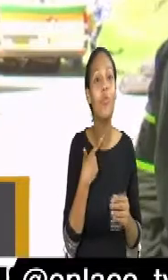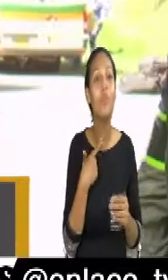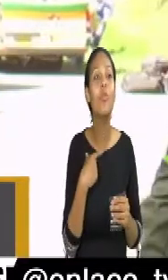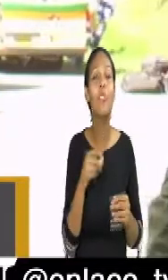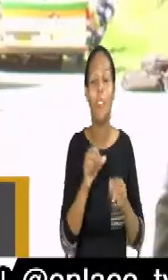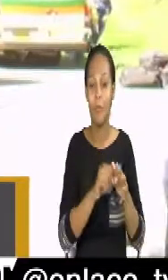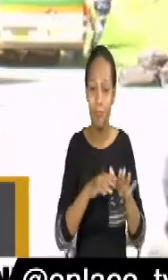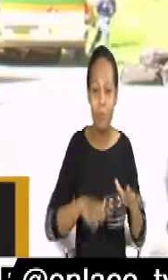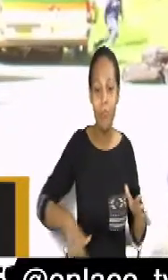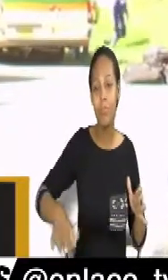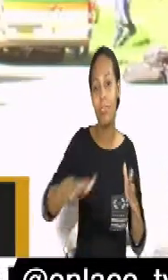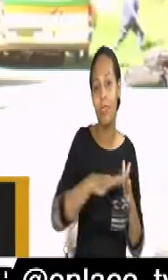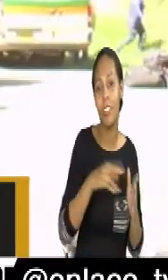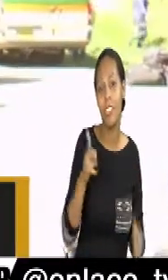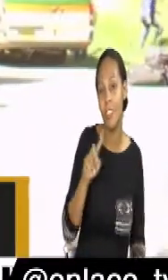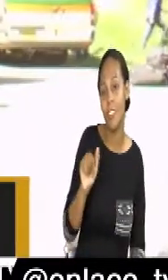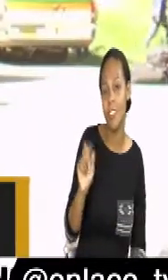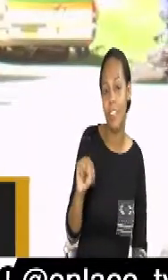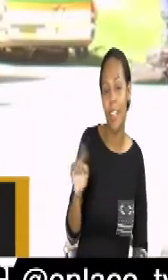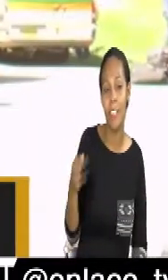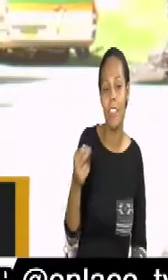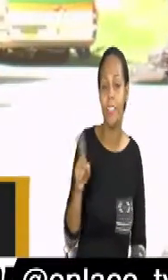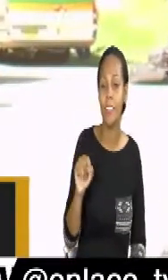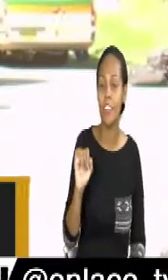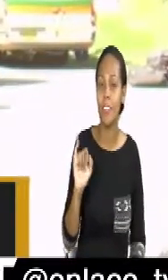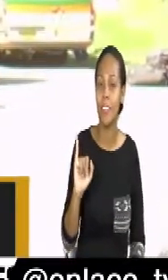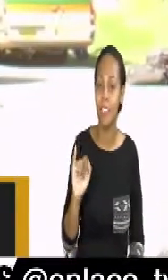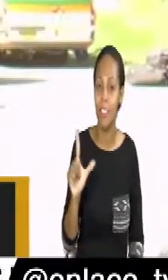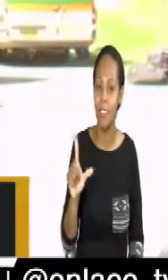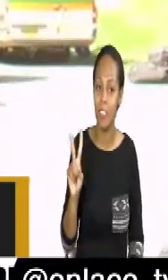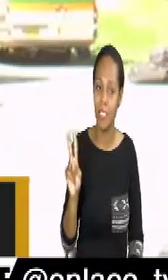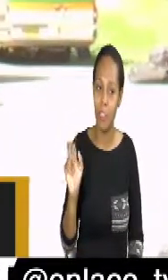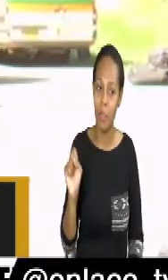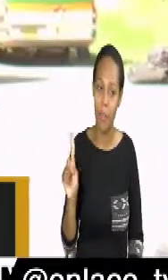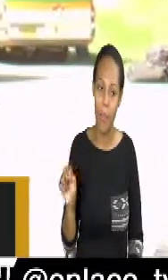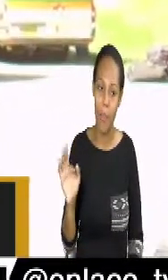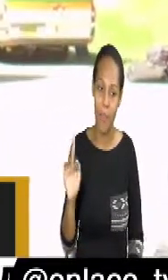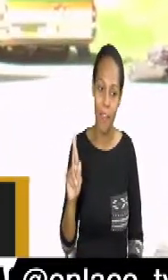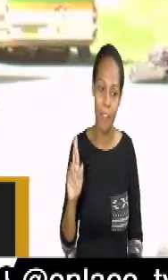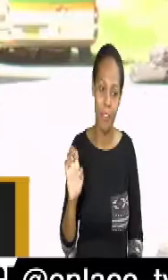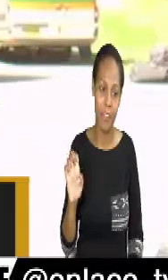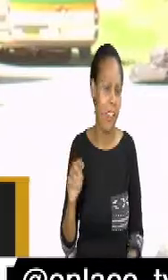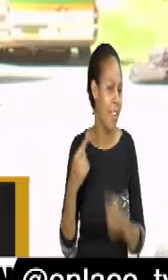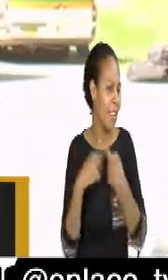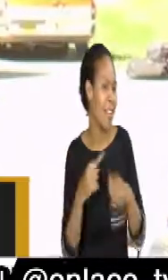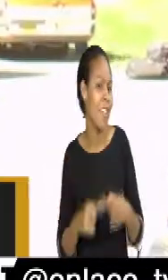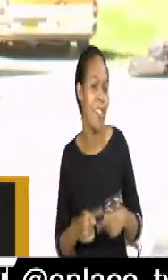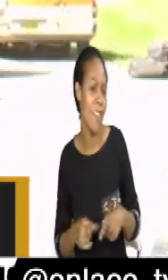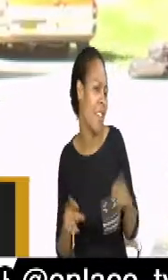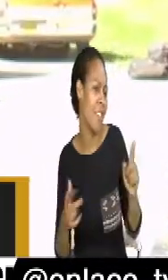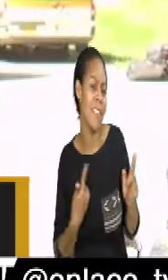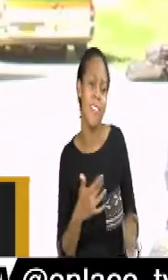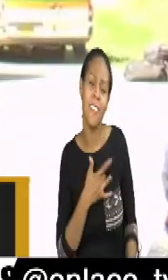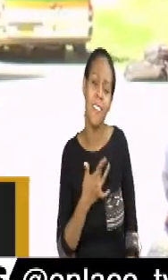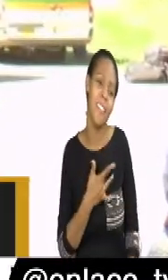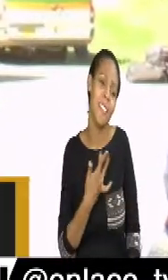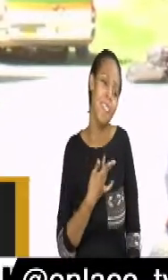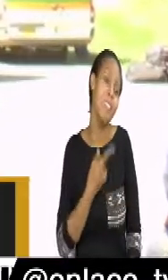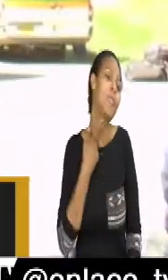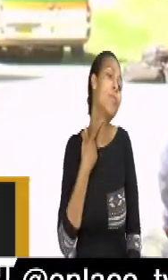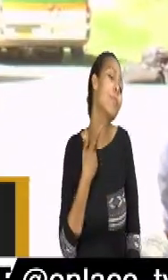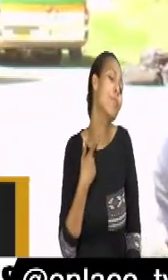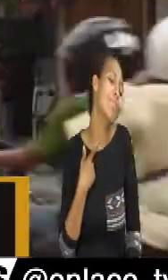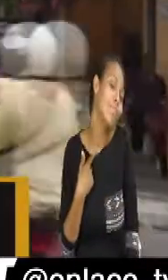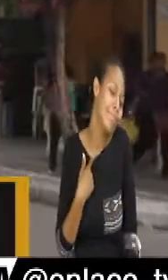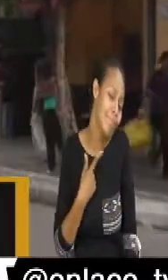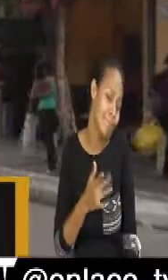que llegan aquí al Magdalena Medio para uno que ha estado aquí son extraños. Por eso mi gratitud para todos